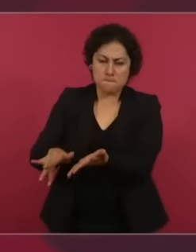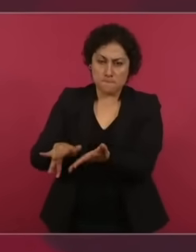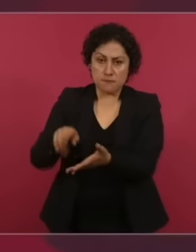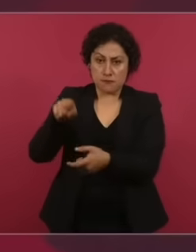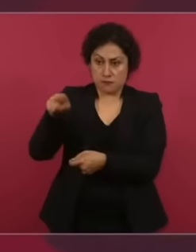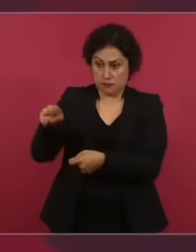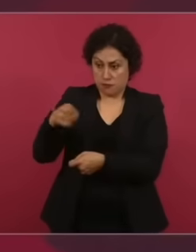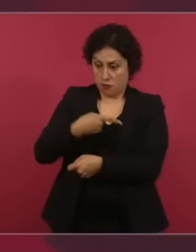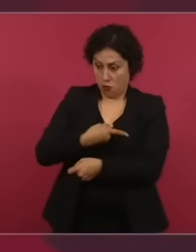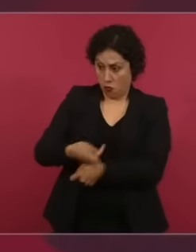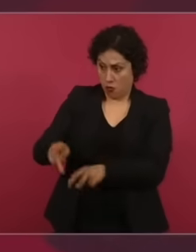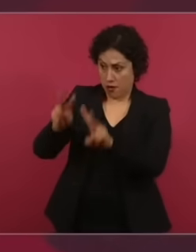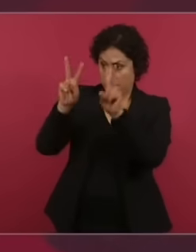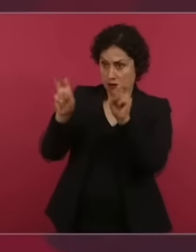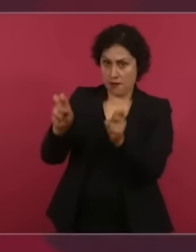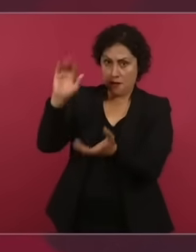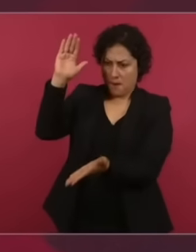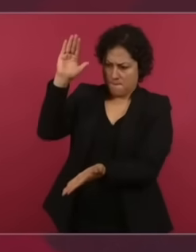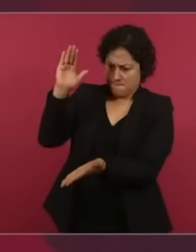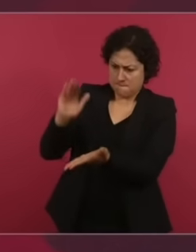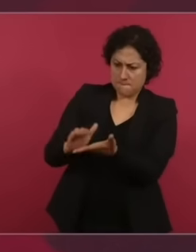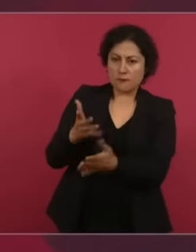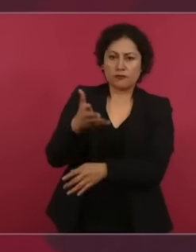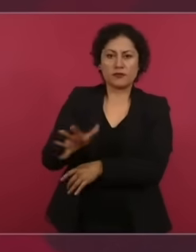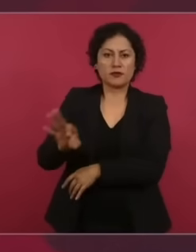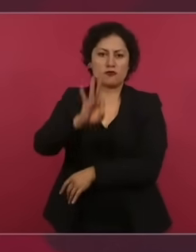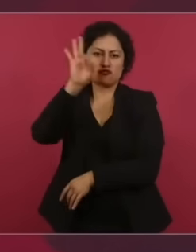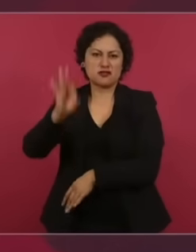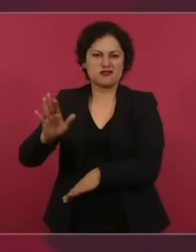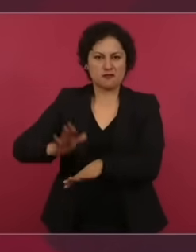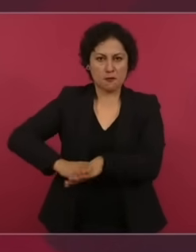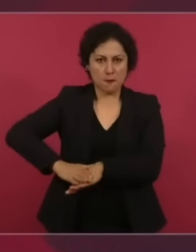10% de reducción de pobreza.